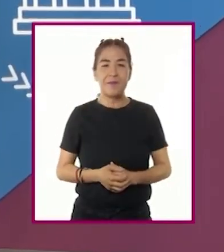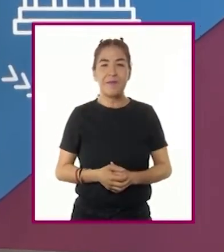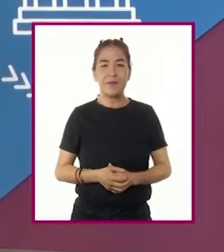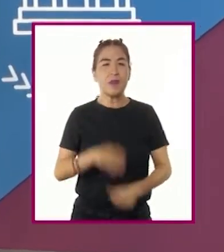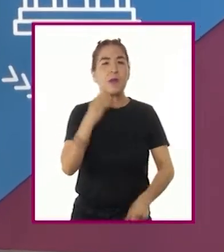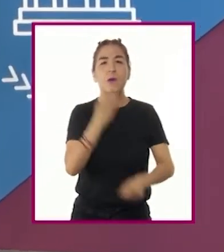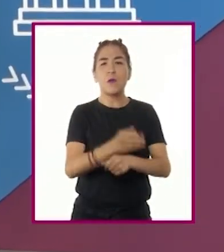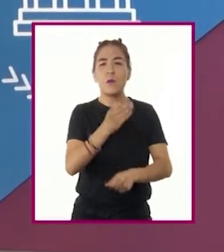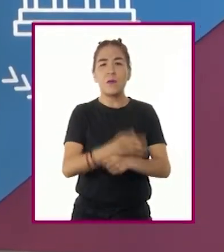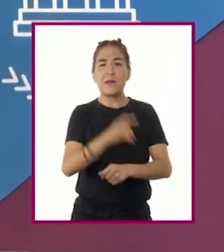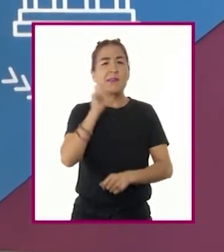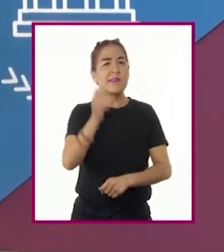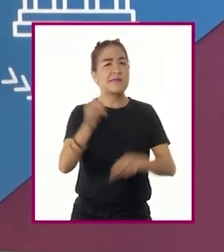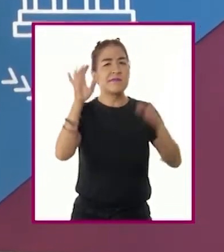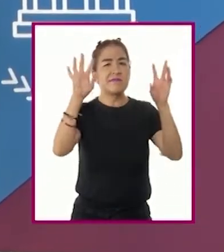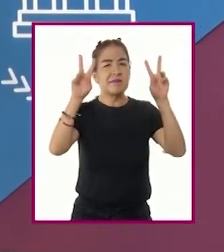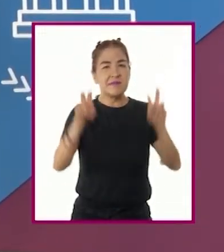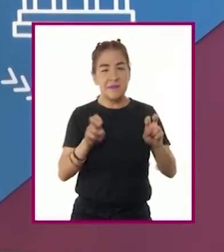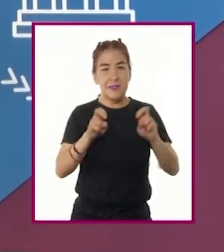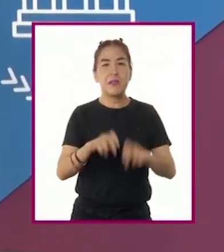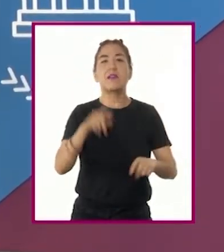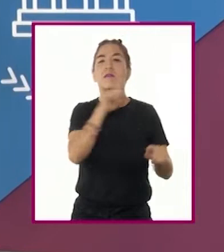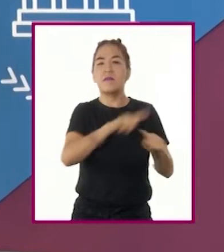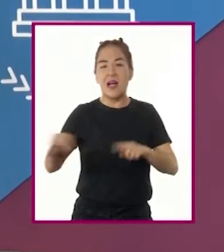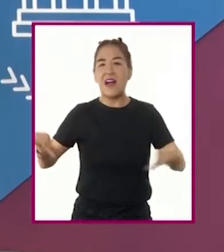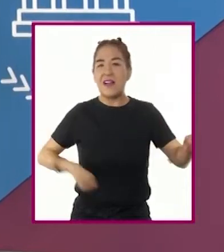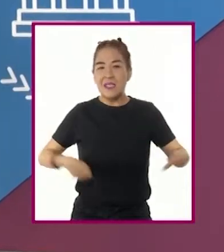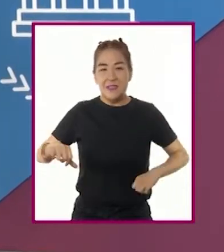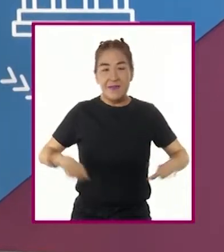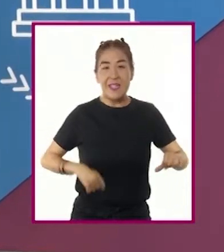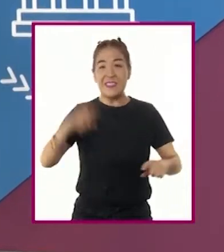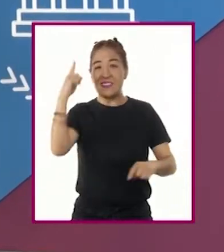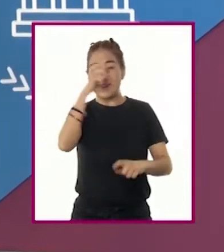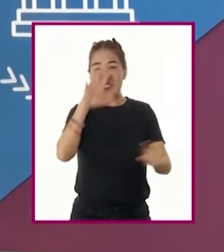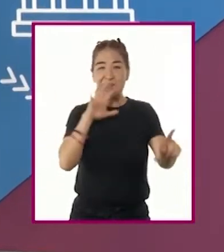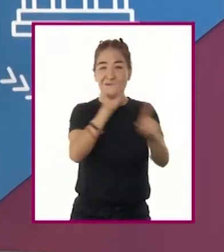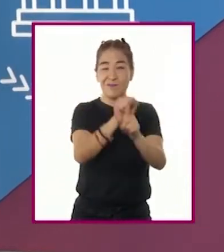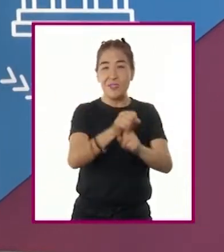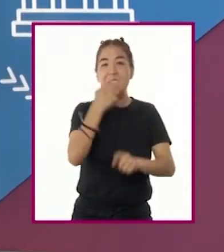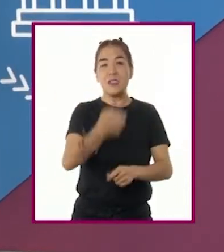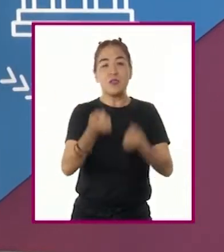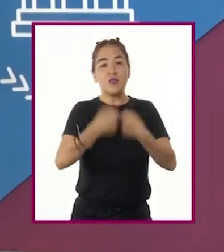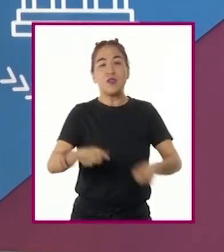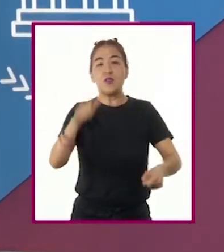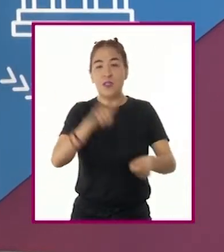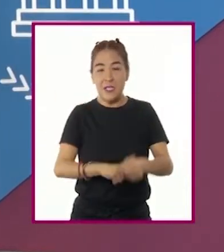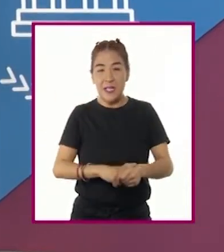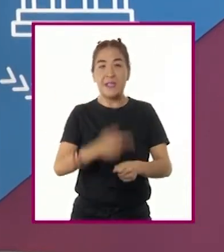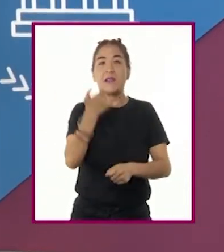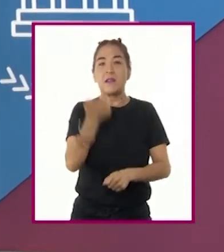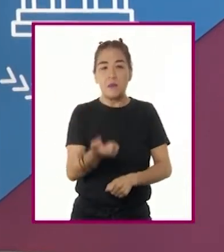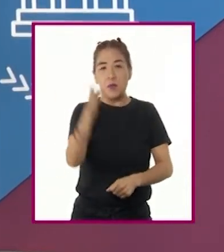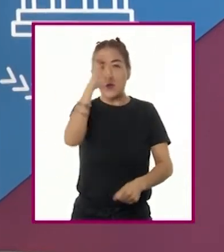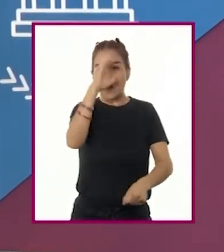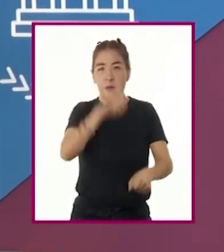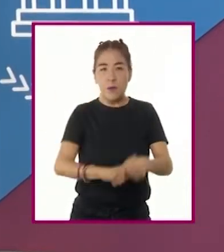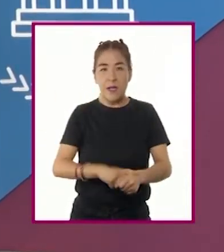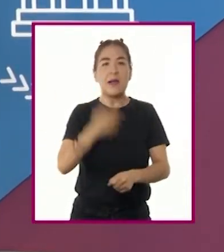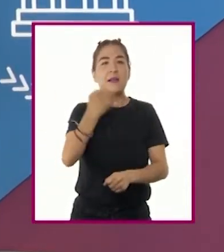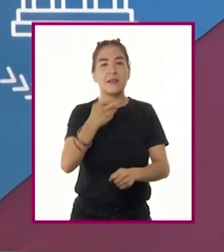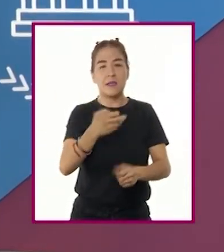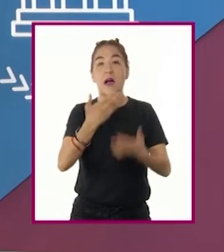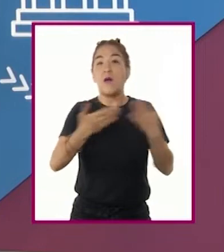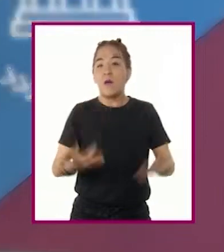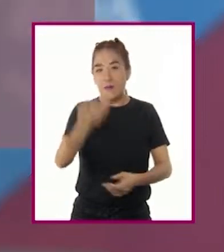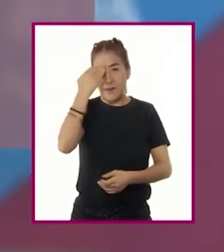Hoy veremos los desafíos económicos, sociales y culturales del México actual. El propósito que guiará esta